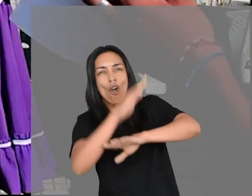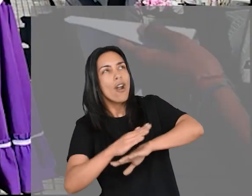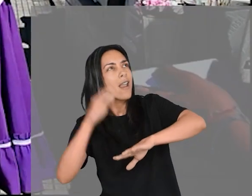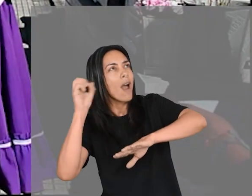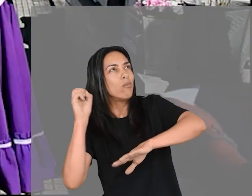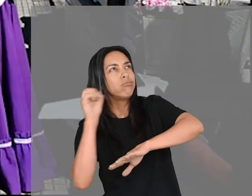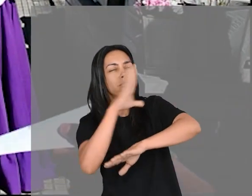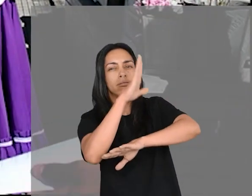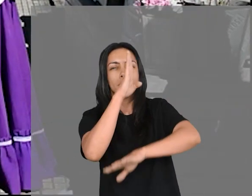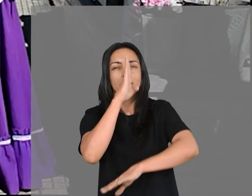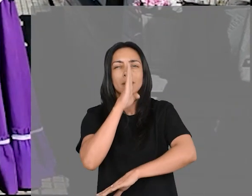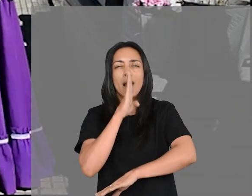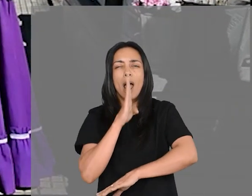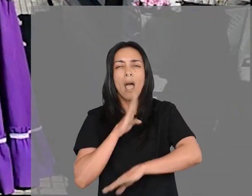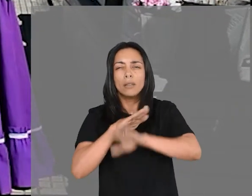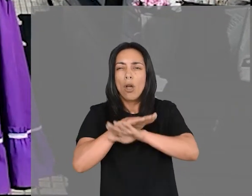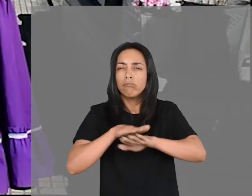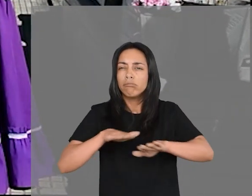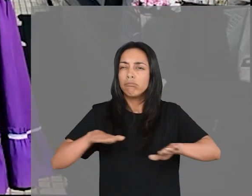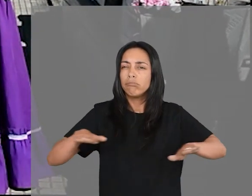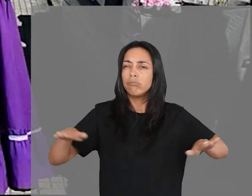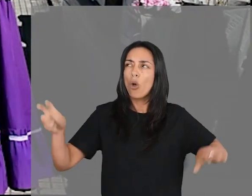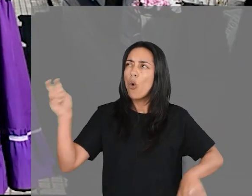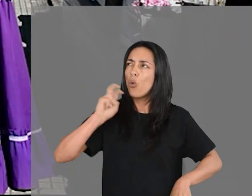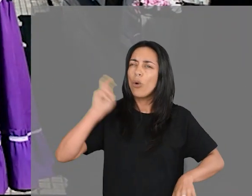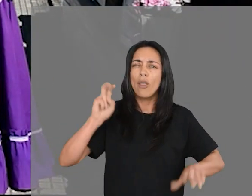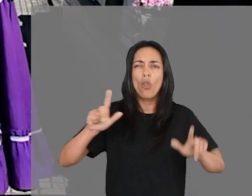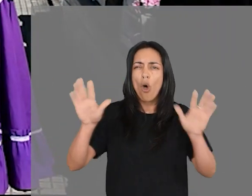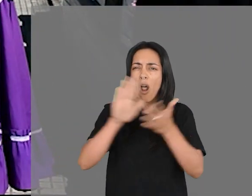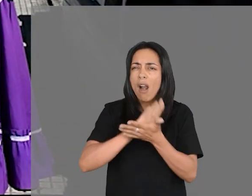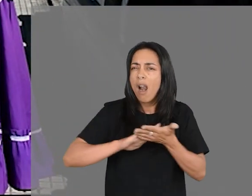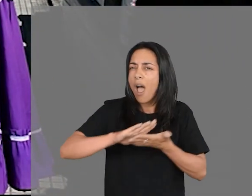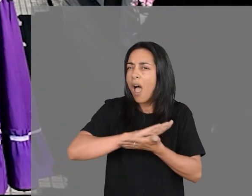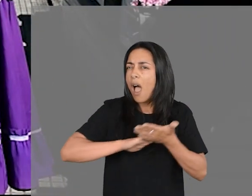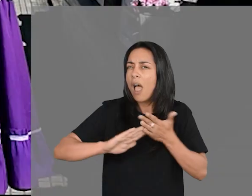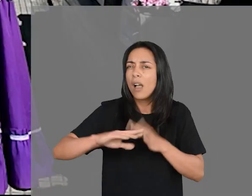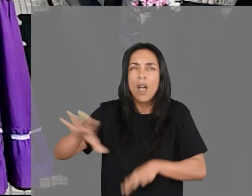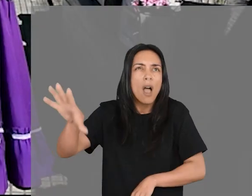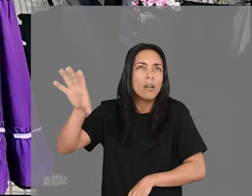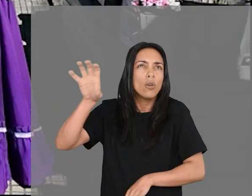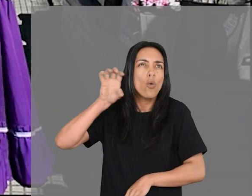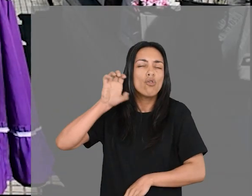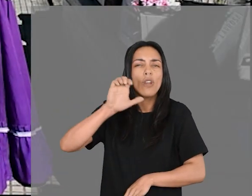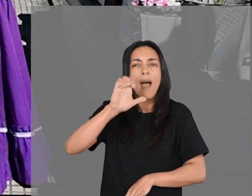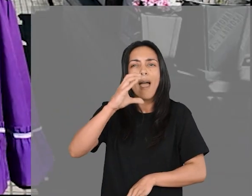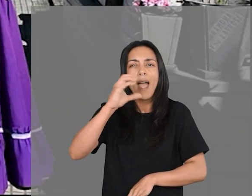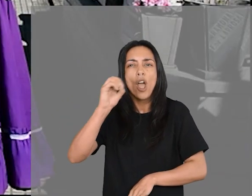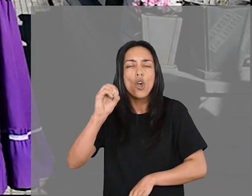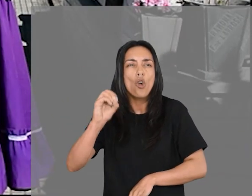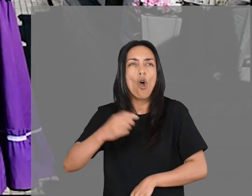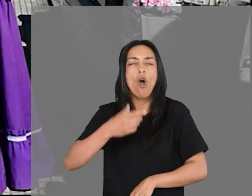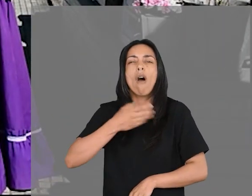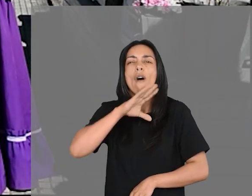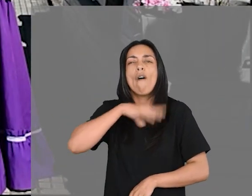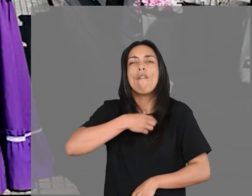colina, su fanal enciende, todo calla, se apagan los rumores, solo el eco solemne de una